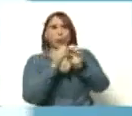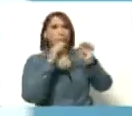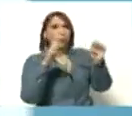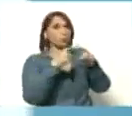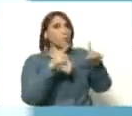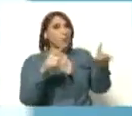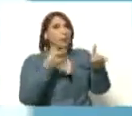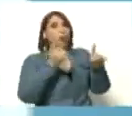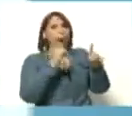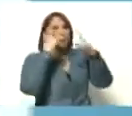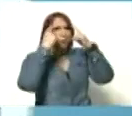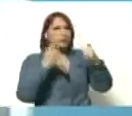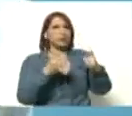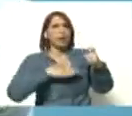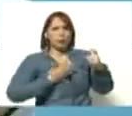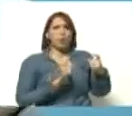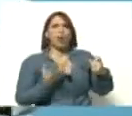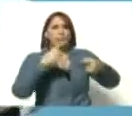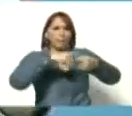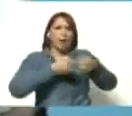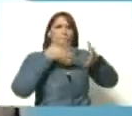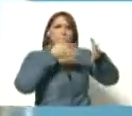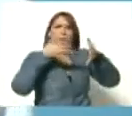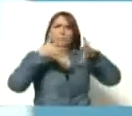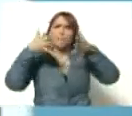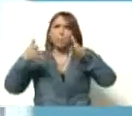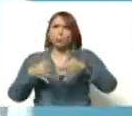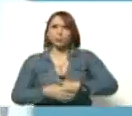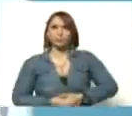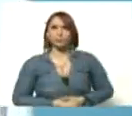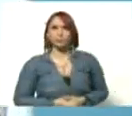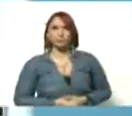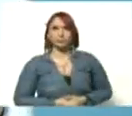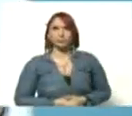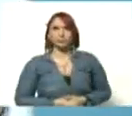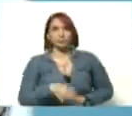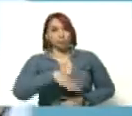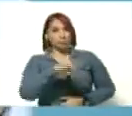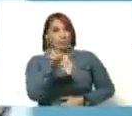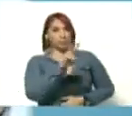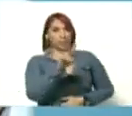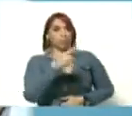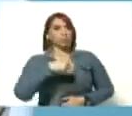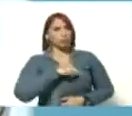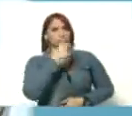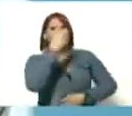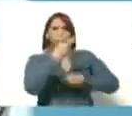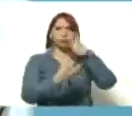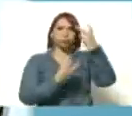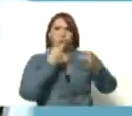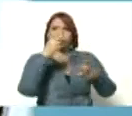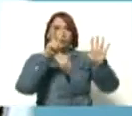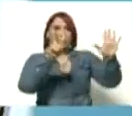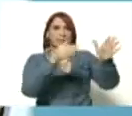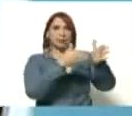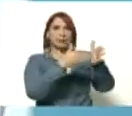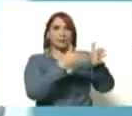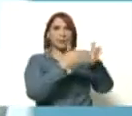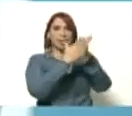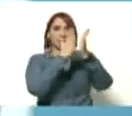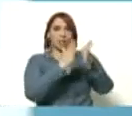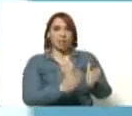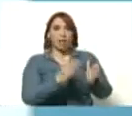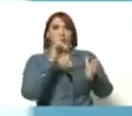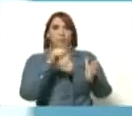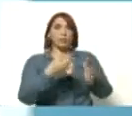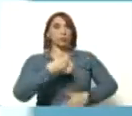allí hay profesionales que pueden dar orientación en el territorio. Y vamos a visitar los 7.000 planteles. Es decir,